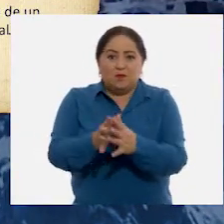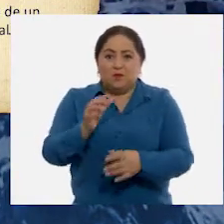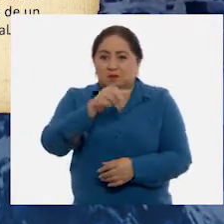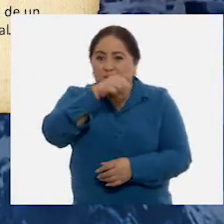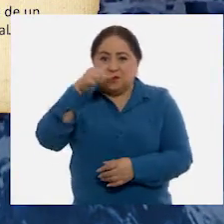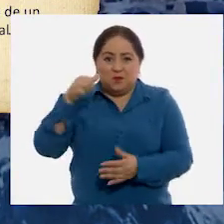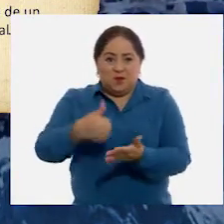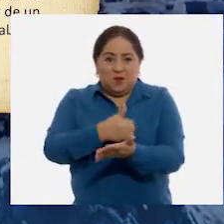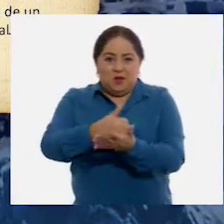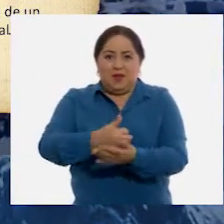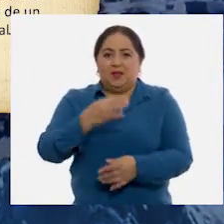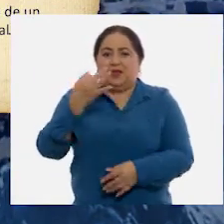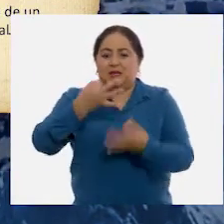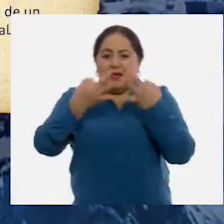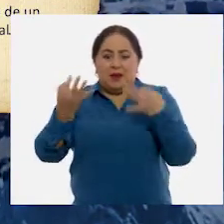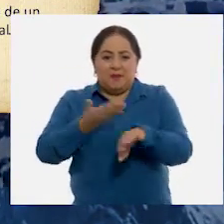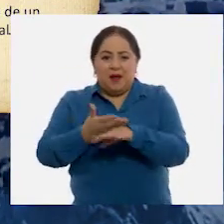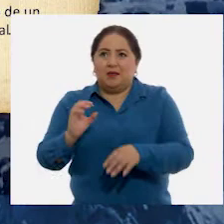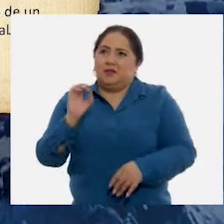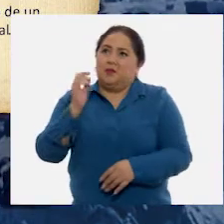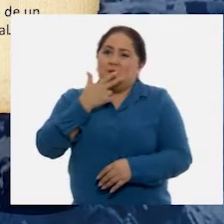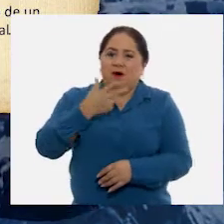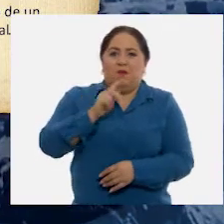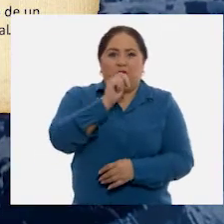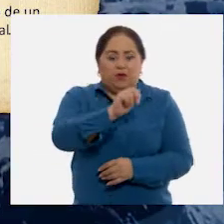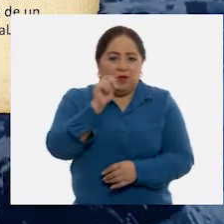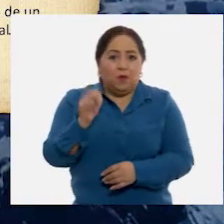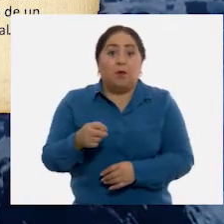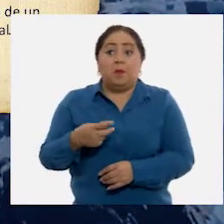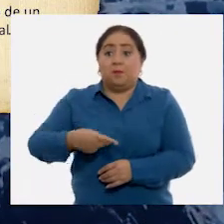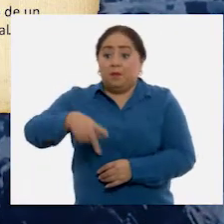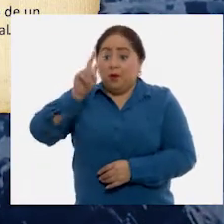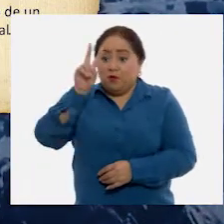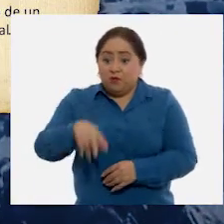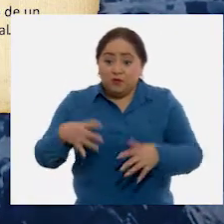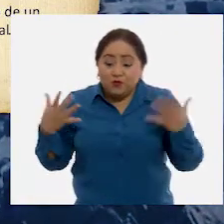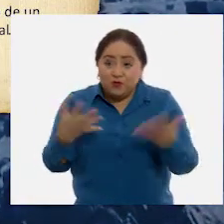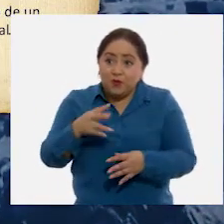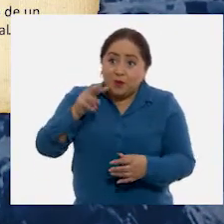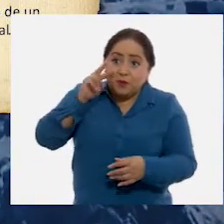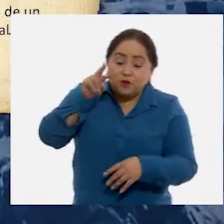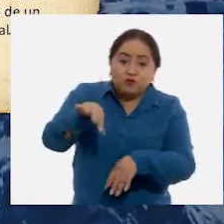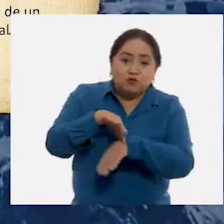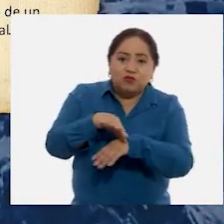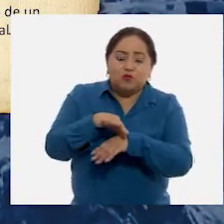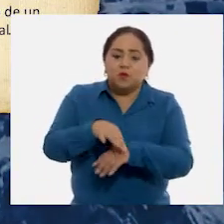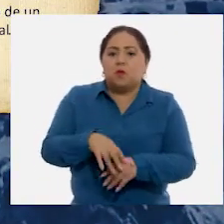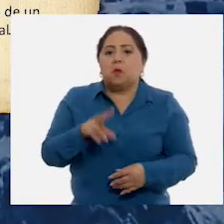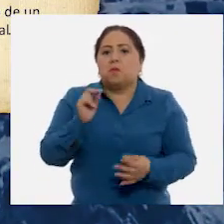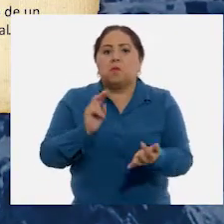Juárez, Tierra Blanca, Chihuahua, Torreón. Pero los hechos vistos y vividos no